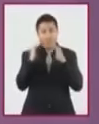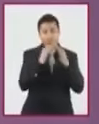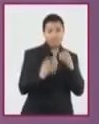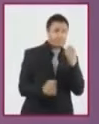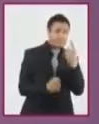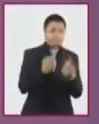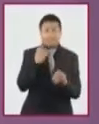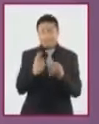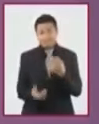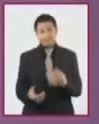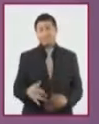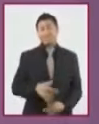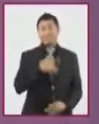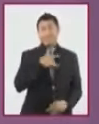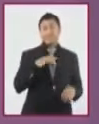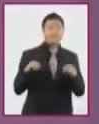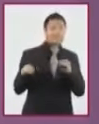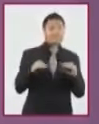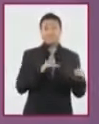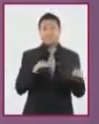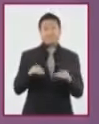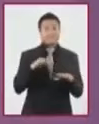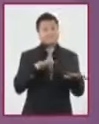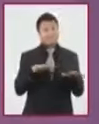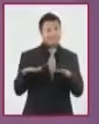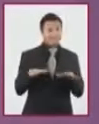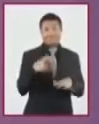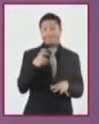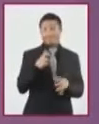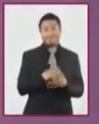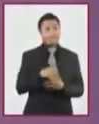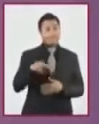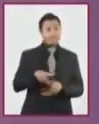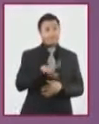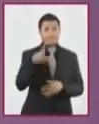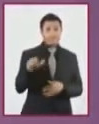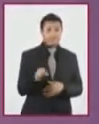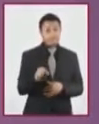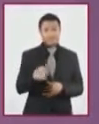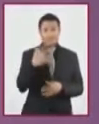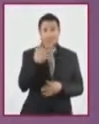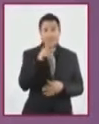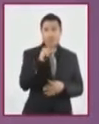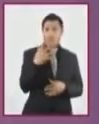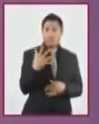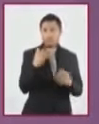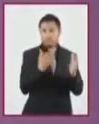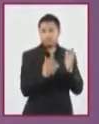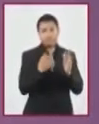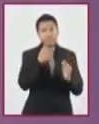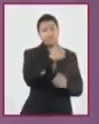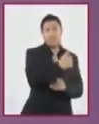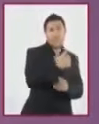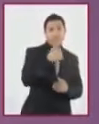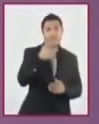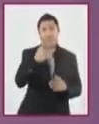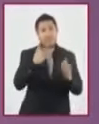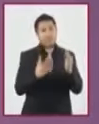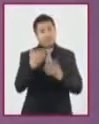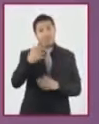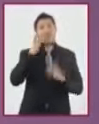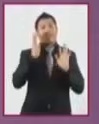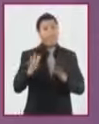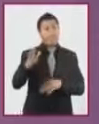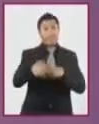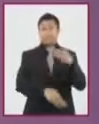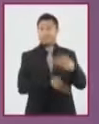algunas señas de la acción del sismo. Después de 5.5 de 6 a 7 ya es sentido